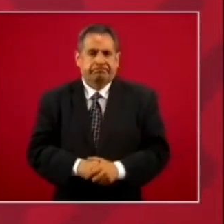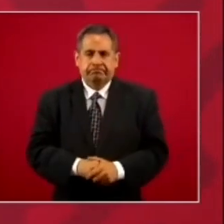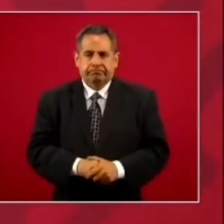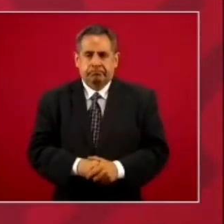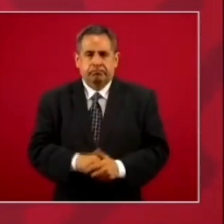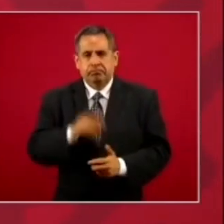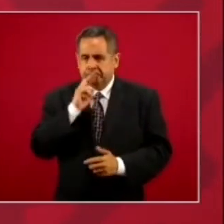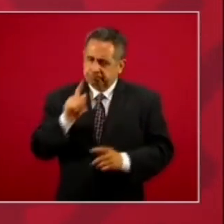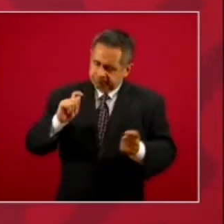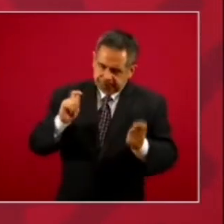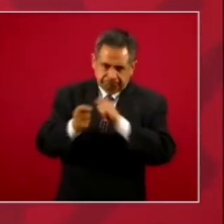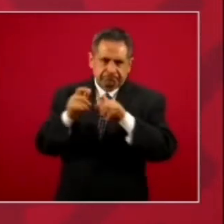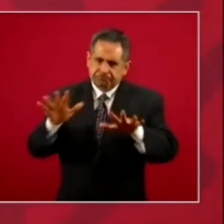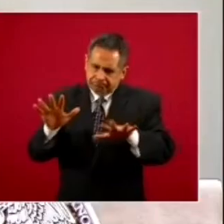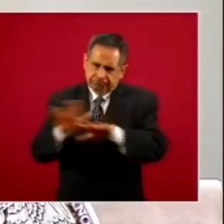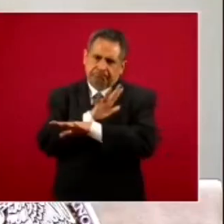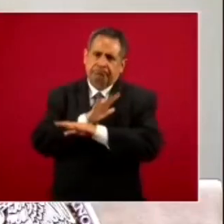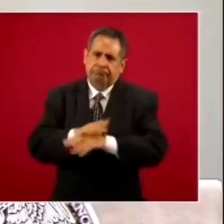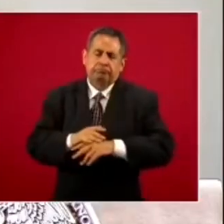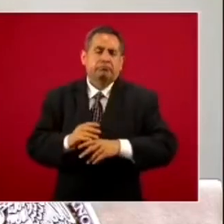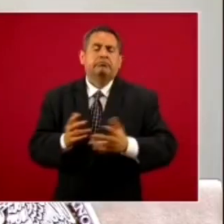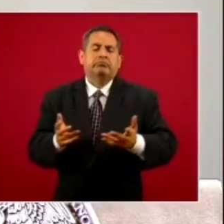o cambiamos?